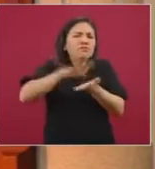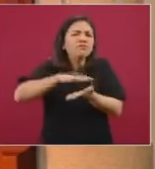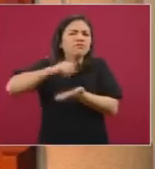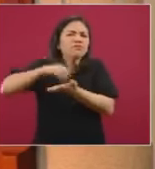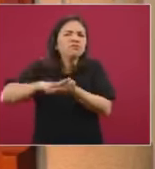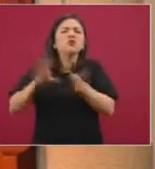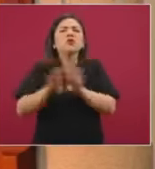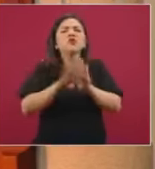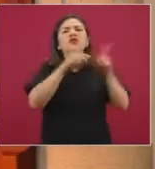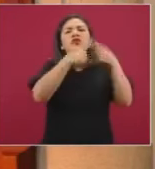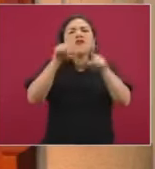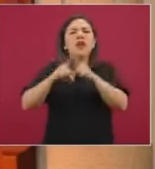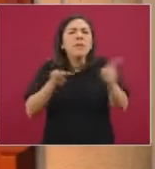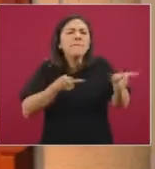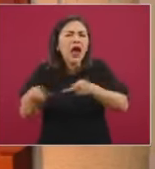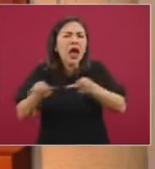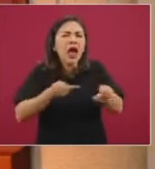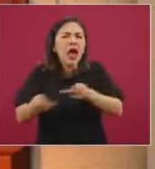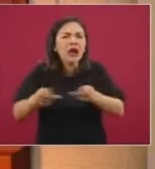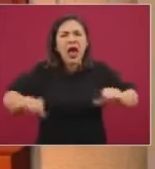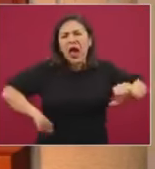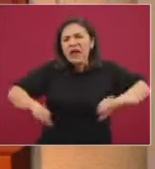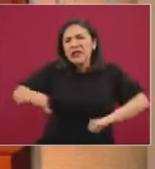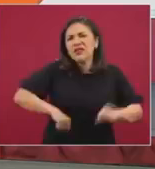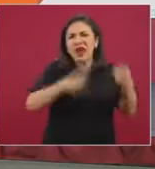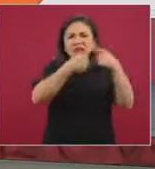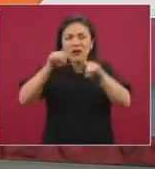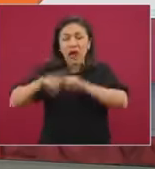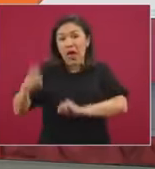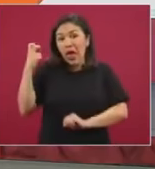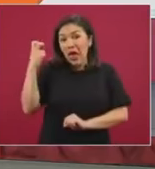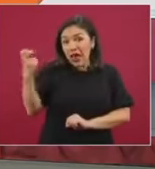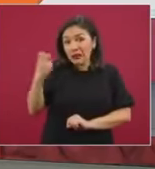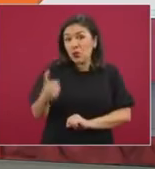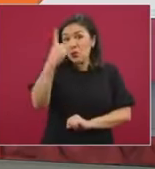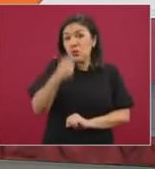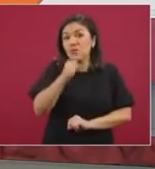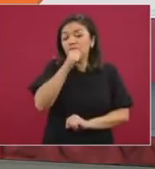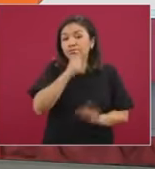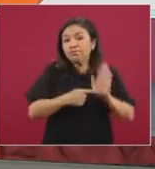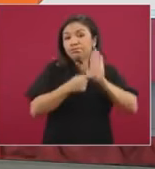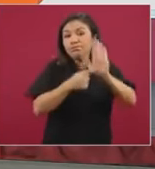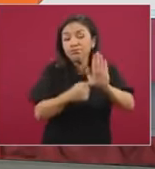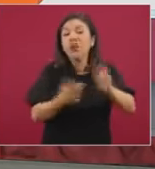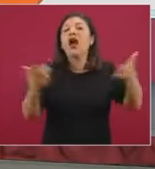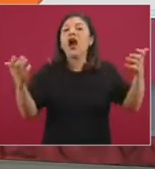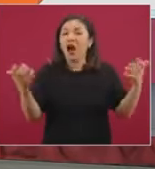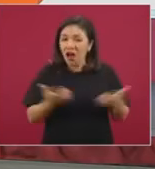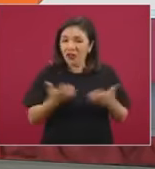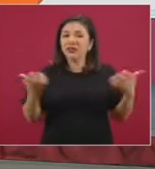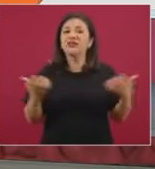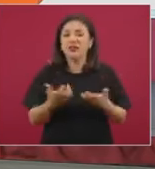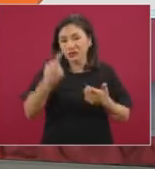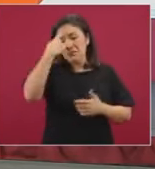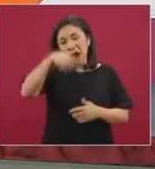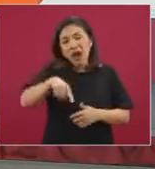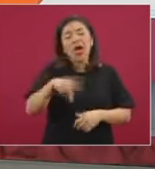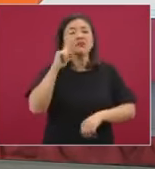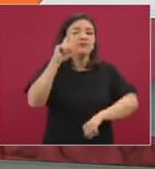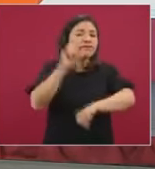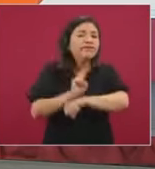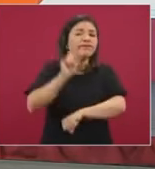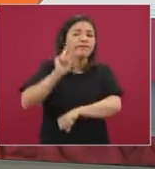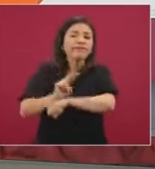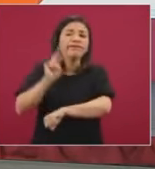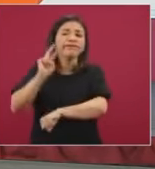de estrategias y actividades específicas y esto es uno de los indicadores que se va a ir pues